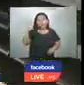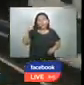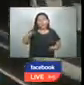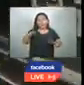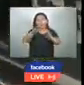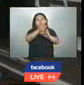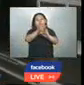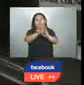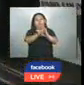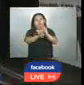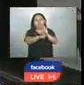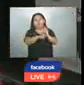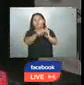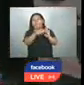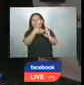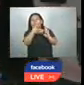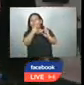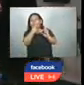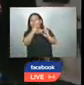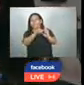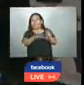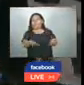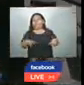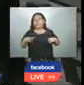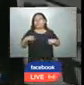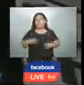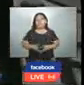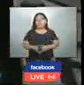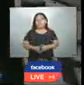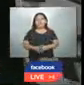requisitos y sean considerados inadmisibles.